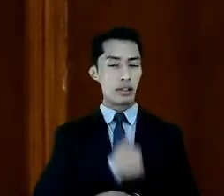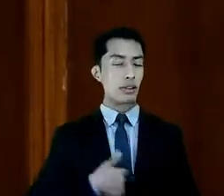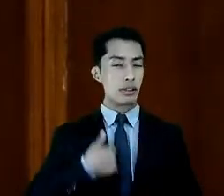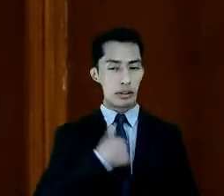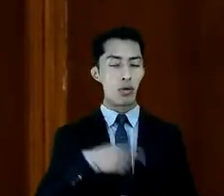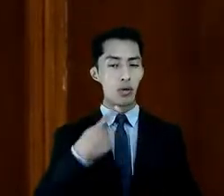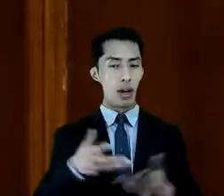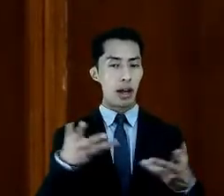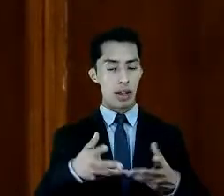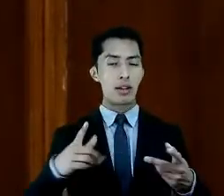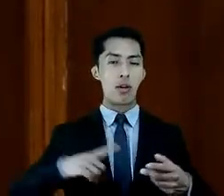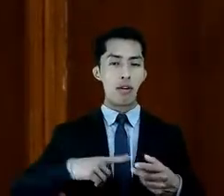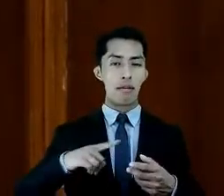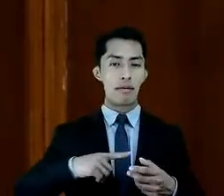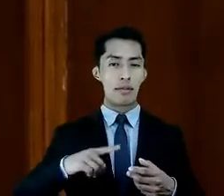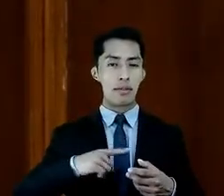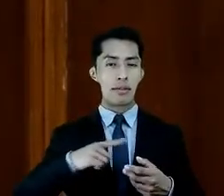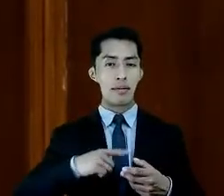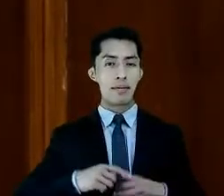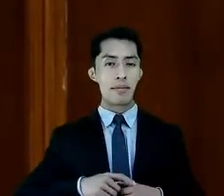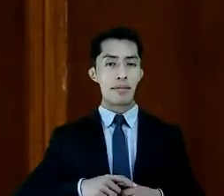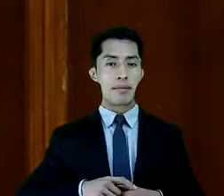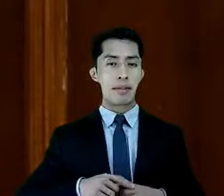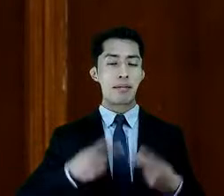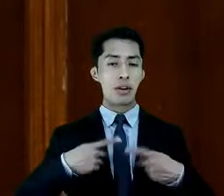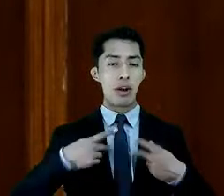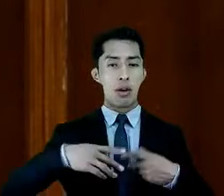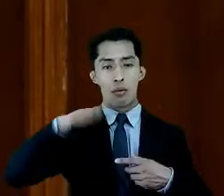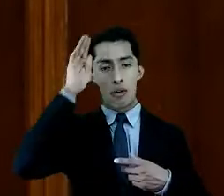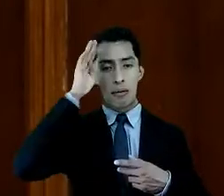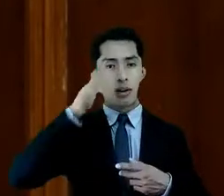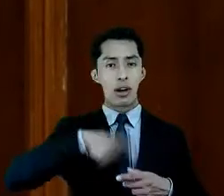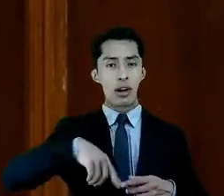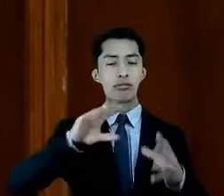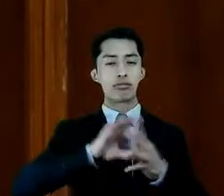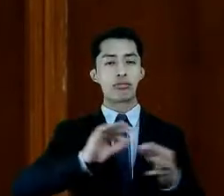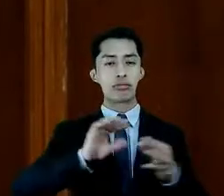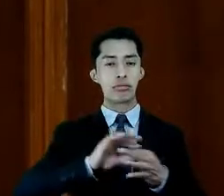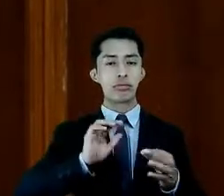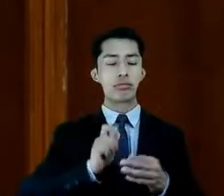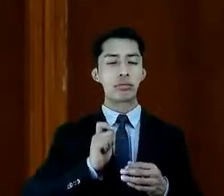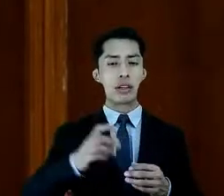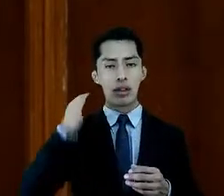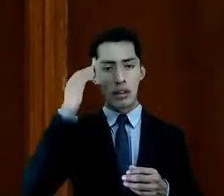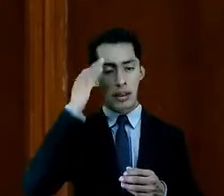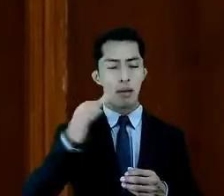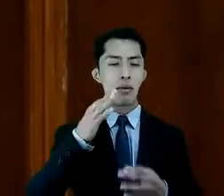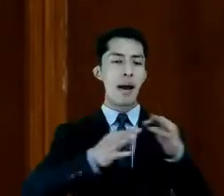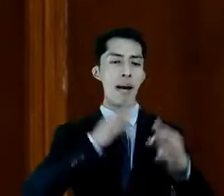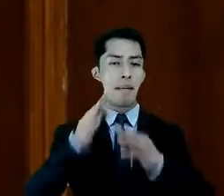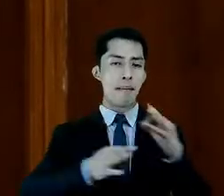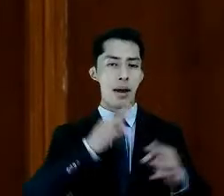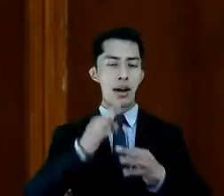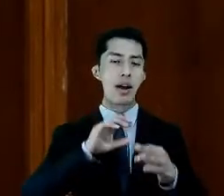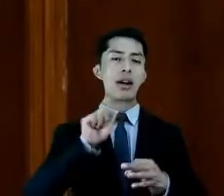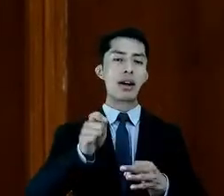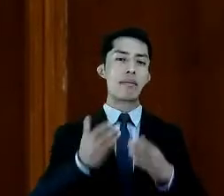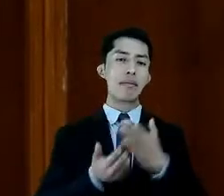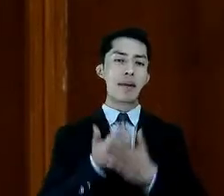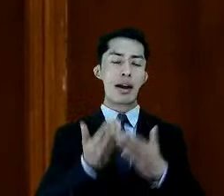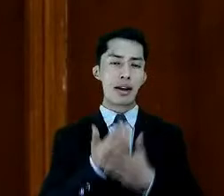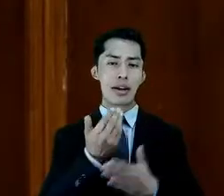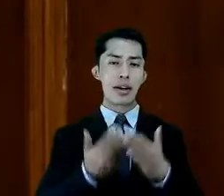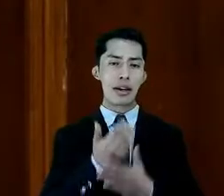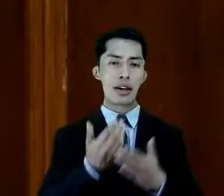actuaciones gubernamentales en las que los bomberos veteranos narran cómo en tiempos de campaña por la mañana